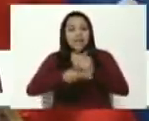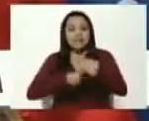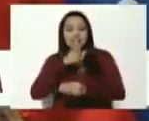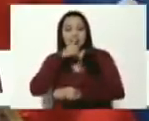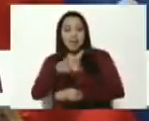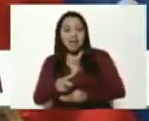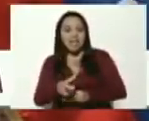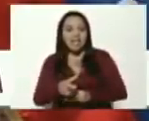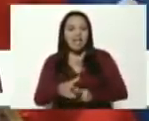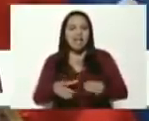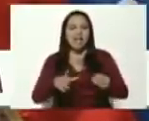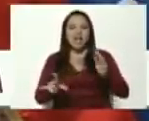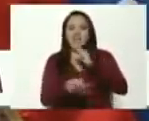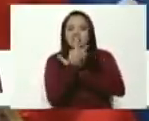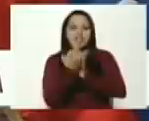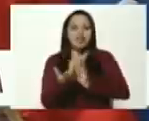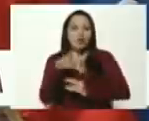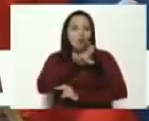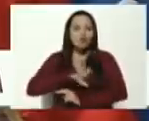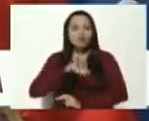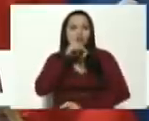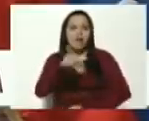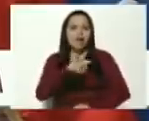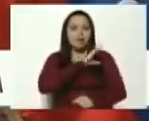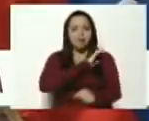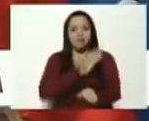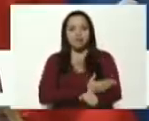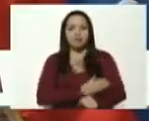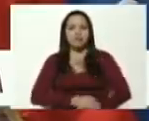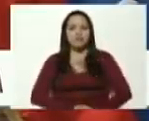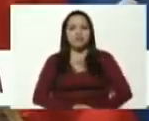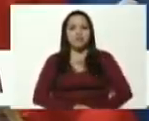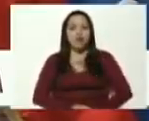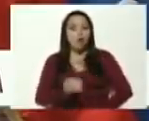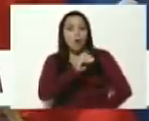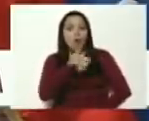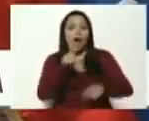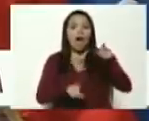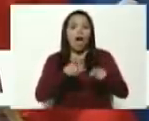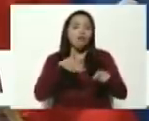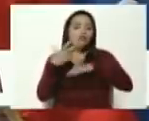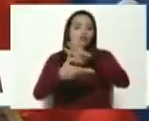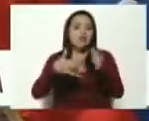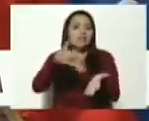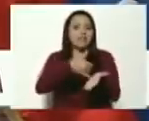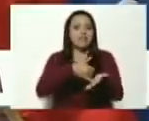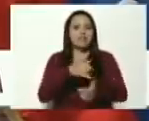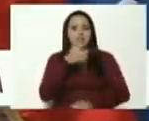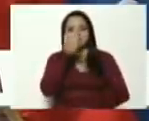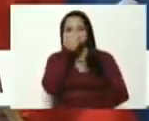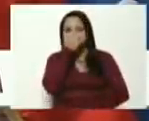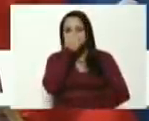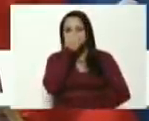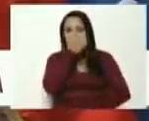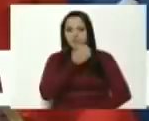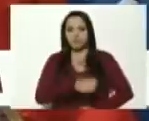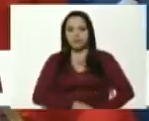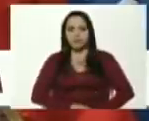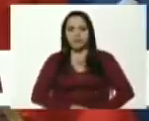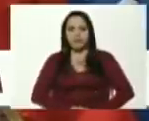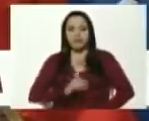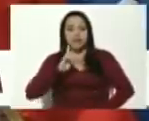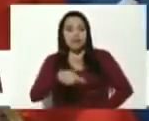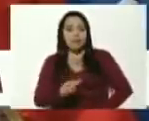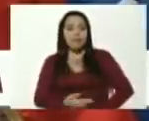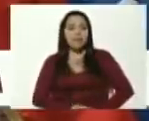al engaño, al abuso de poder o de una situación de vulnerabilidad, a la concesión o